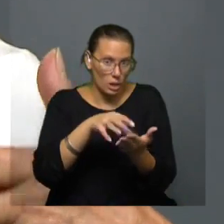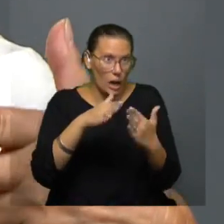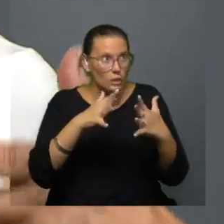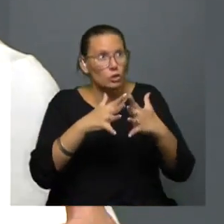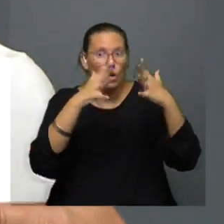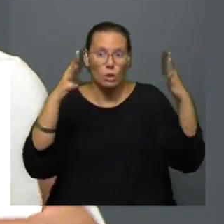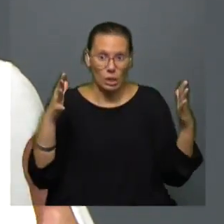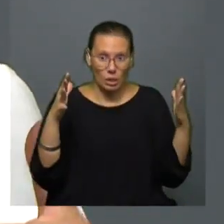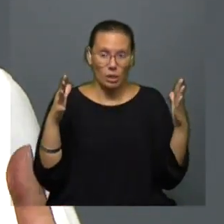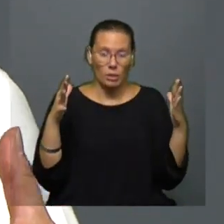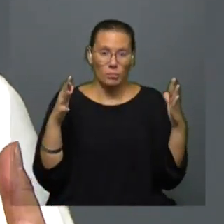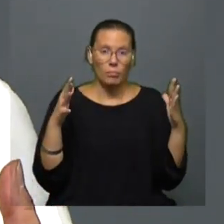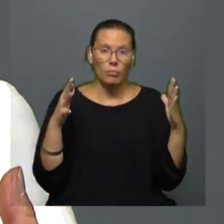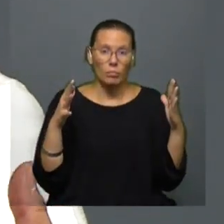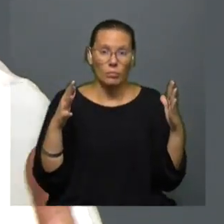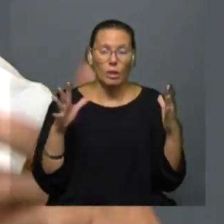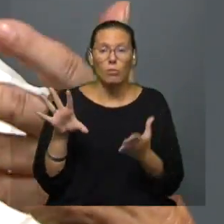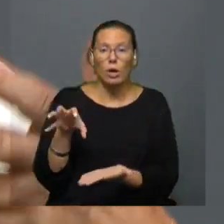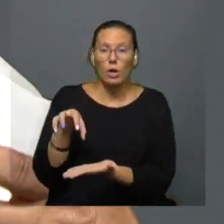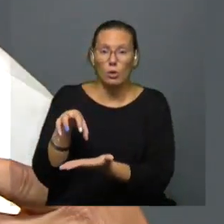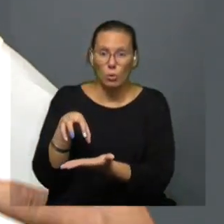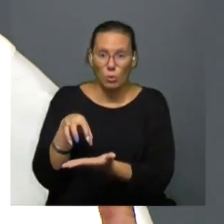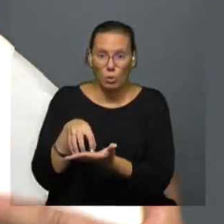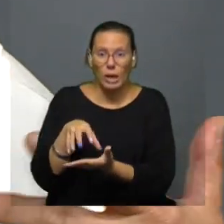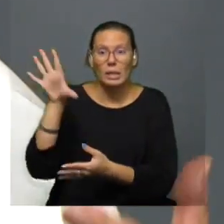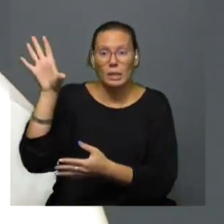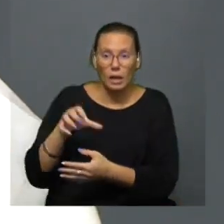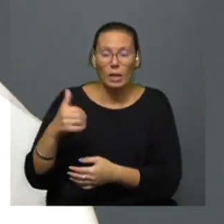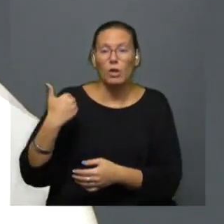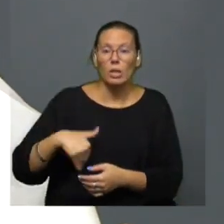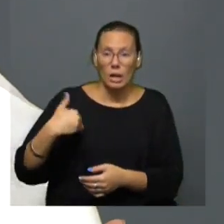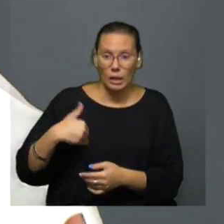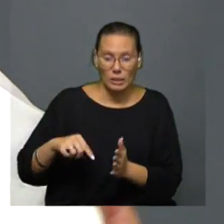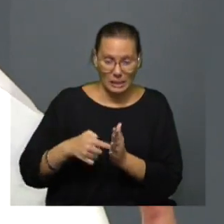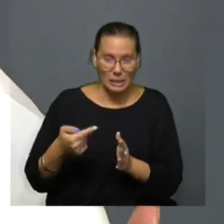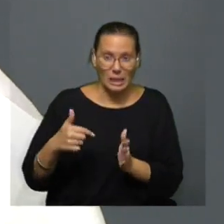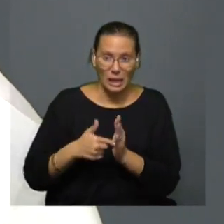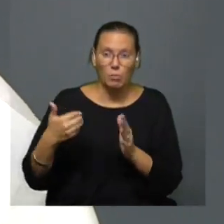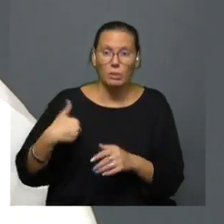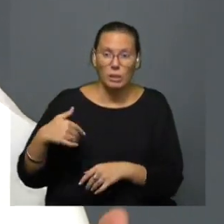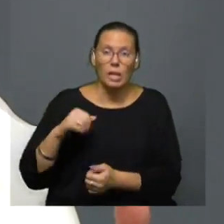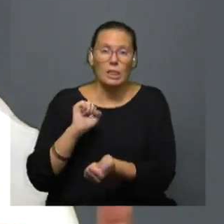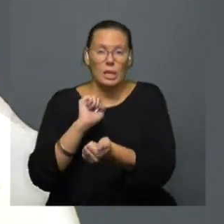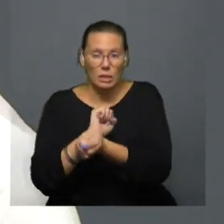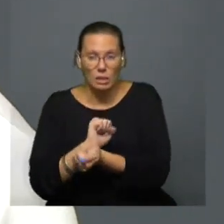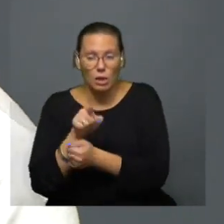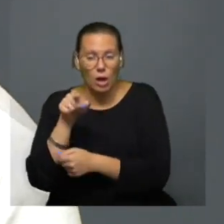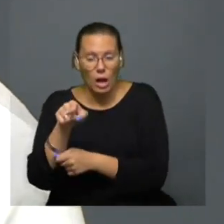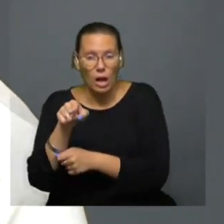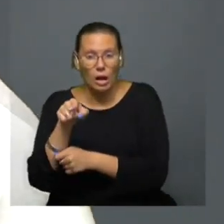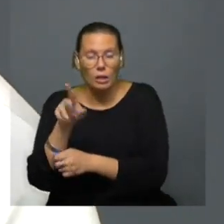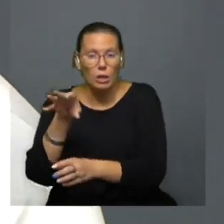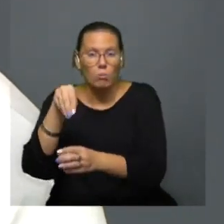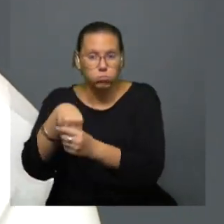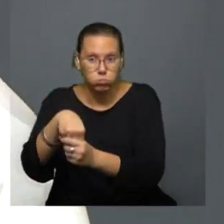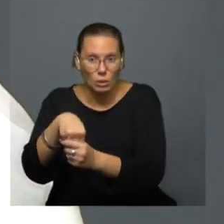que fue justamente el lugar de... Trajeron de Buenos Aires los detenidos y los tuvieron allí, y